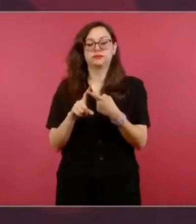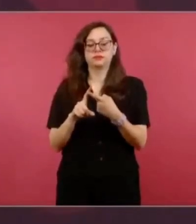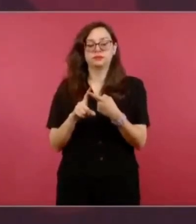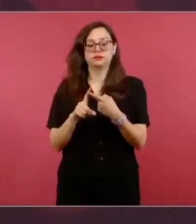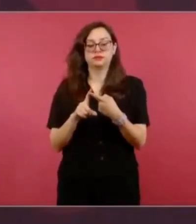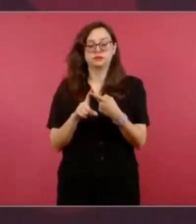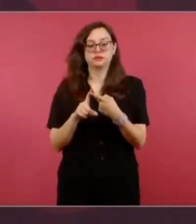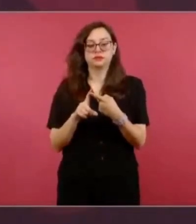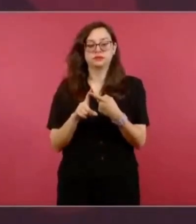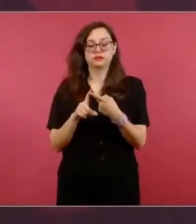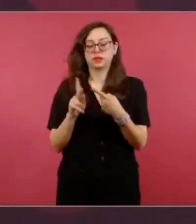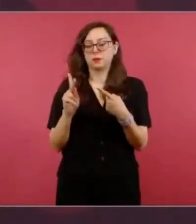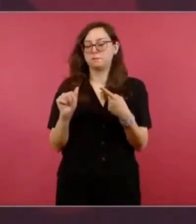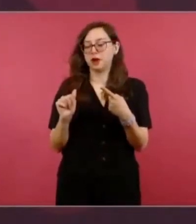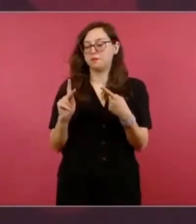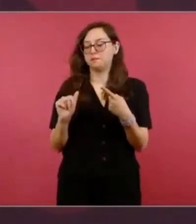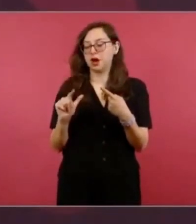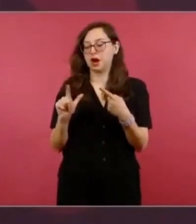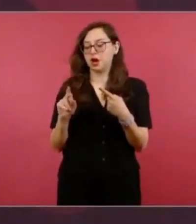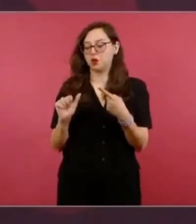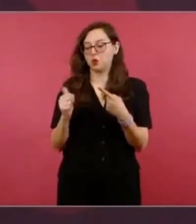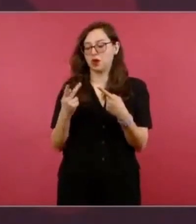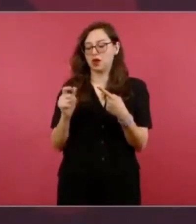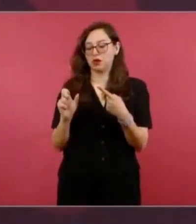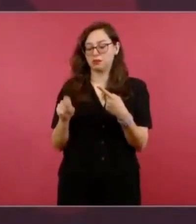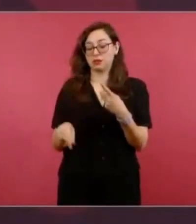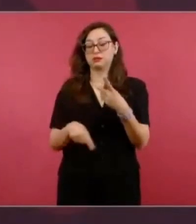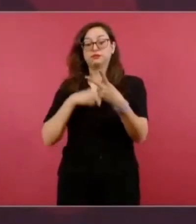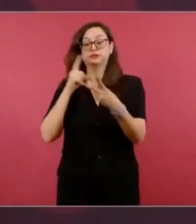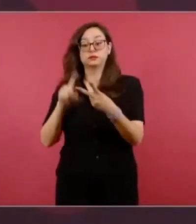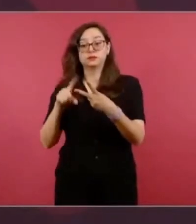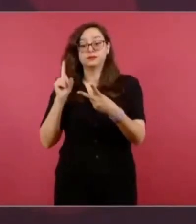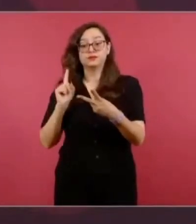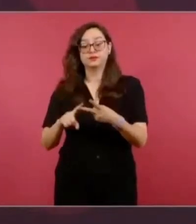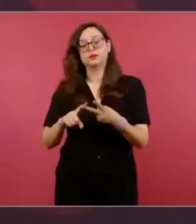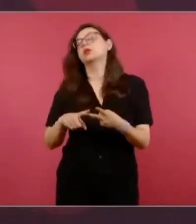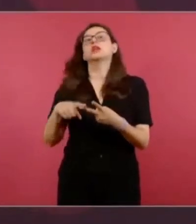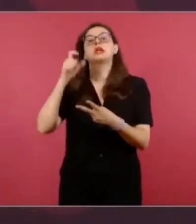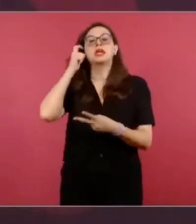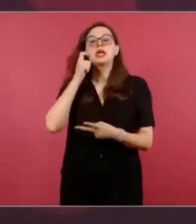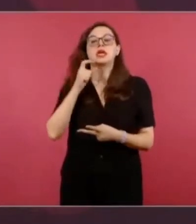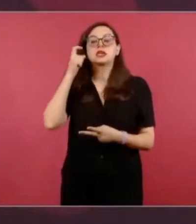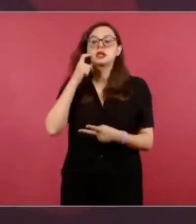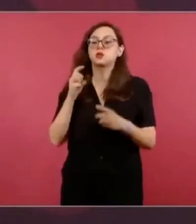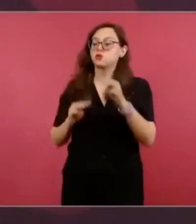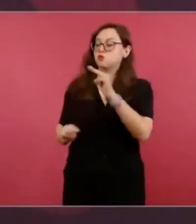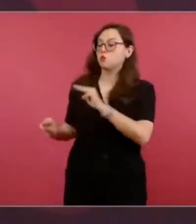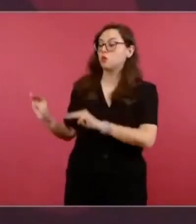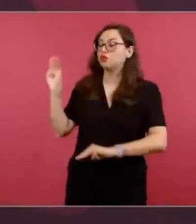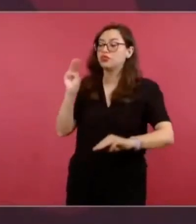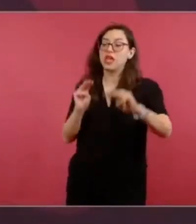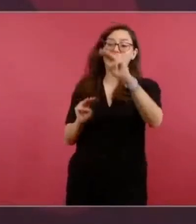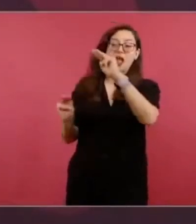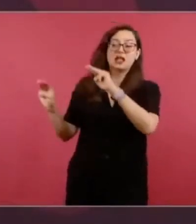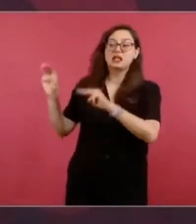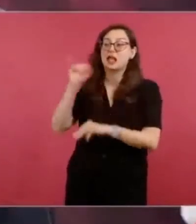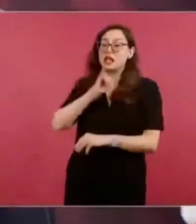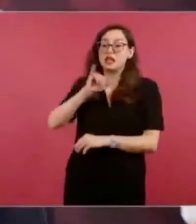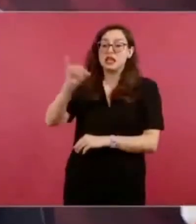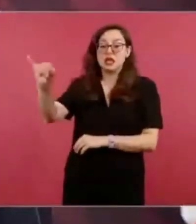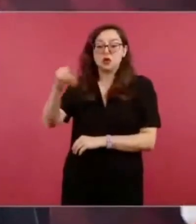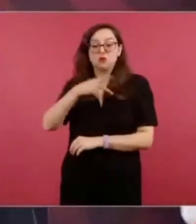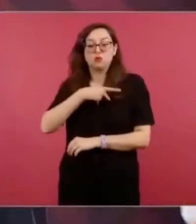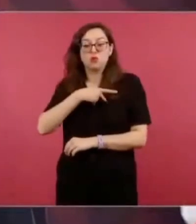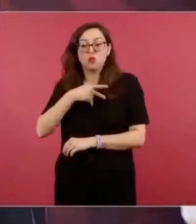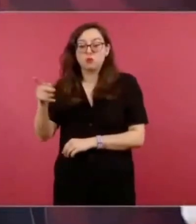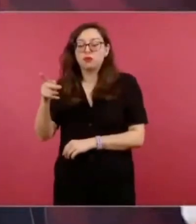en la cuenca del Papaloapan, y otro en la montaña de Guerrero, una de las regiones más pobres de México. Ese es el avión